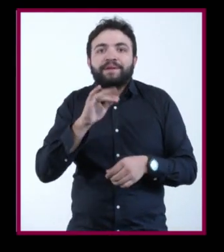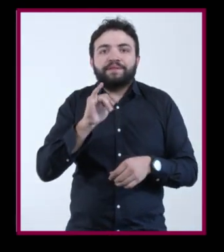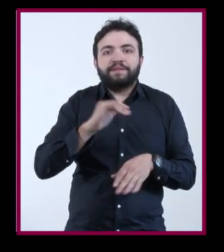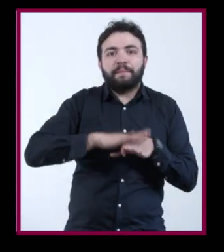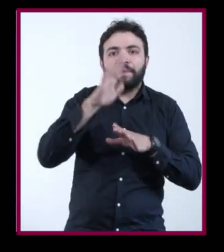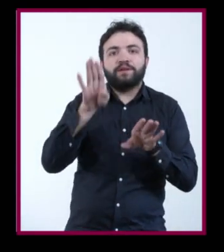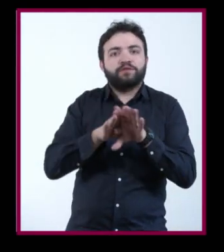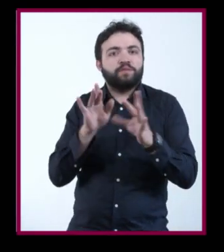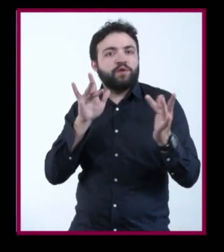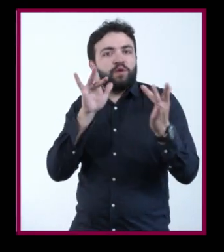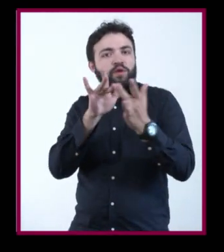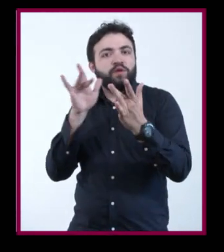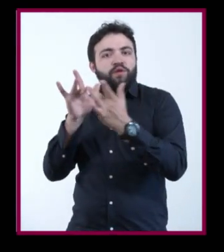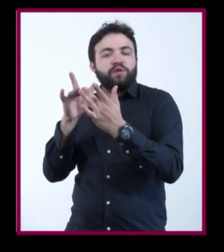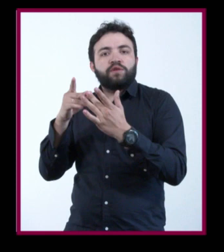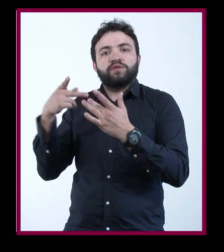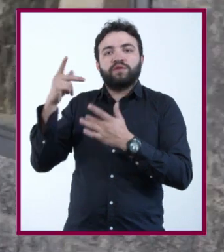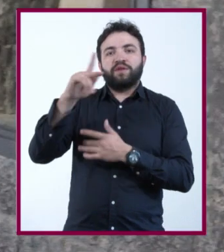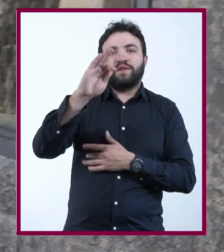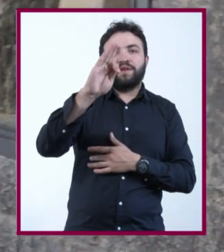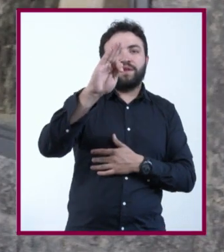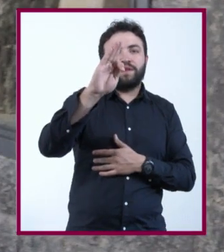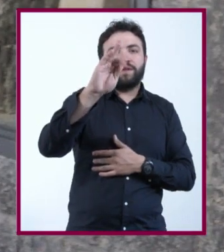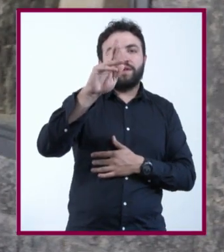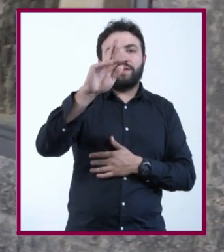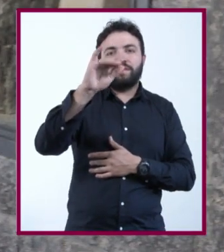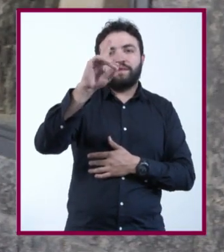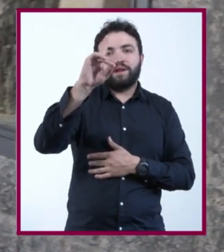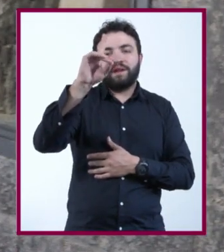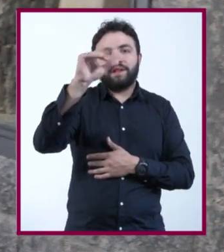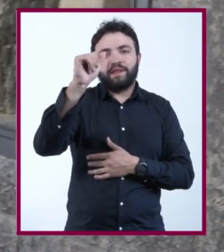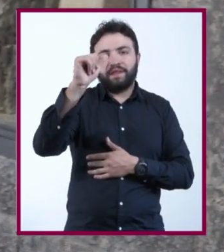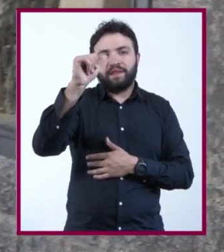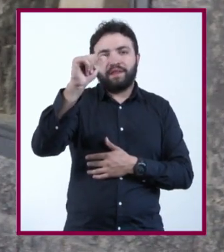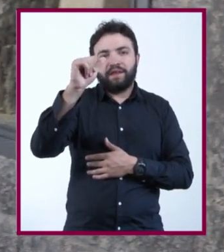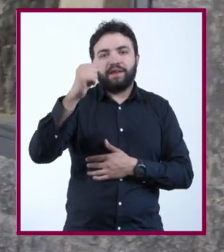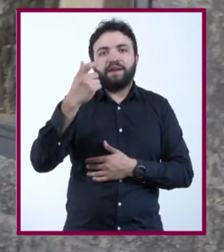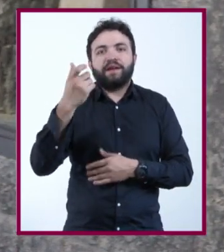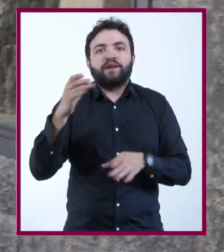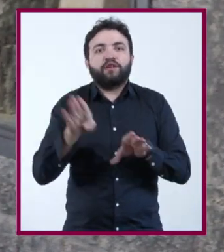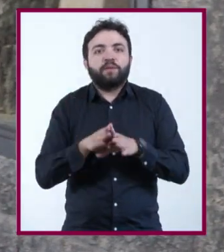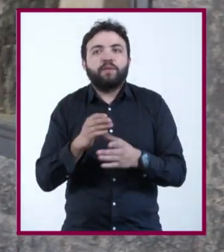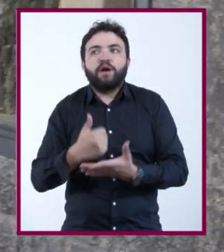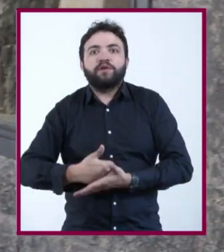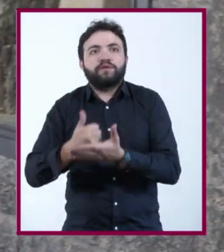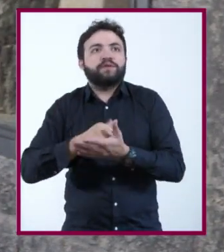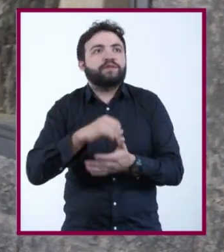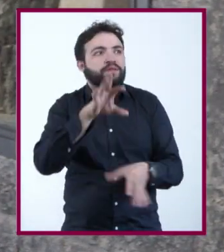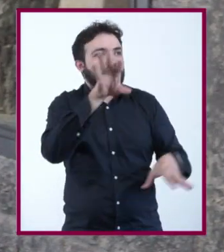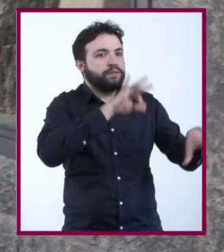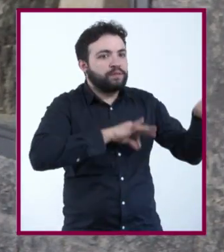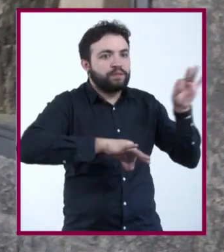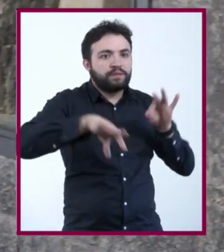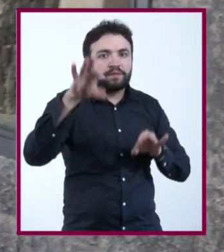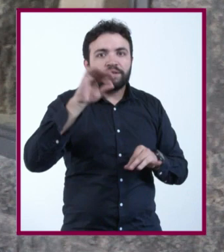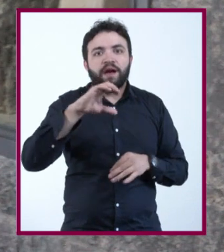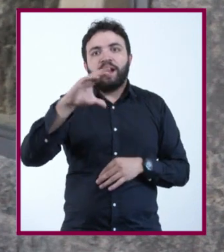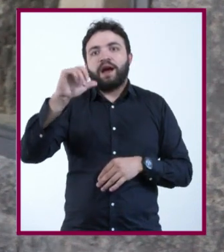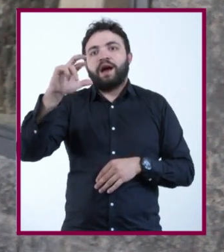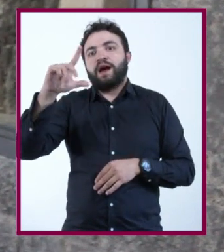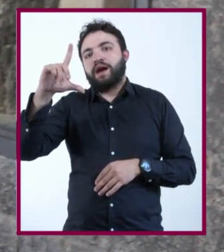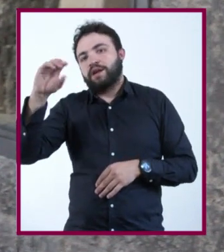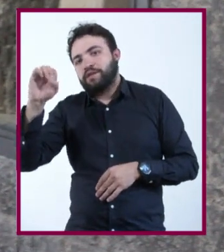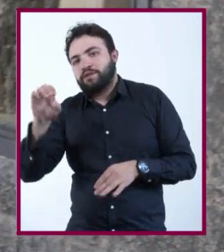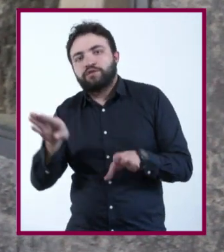estaba como más en contacto con, las que Frida le ayudó a escoger, las que Carlos Pellicer le ayudó a